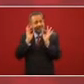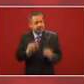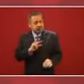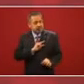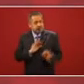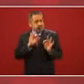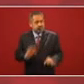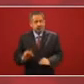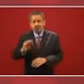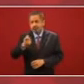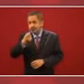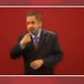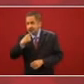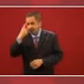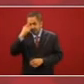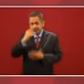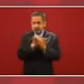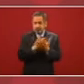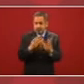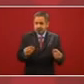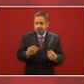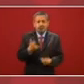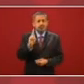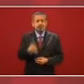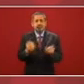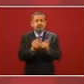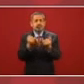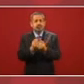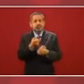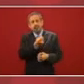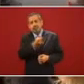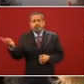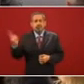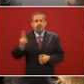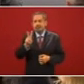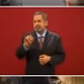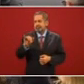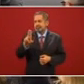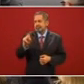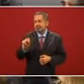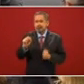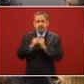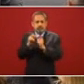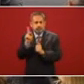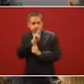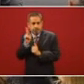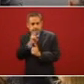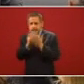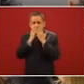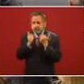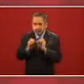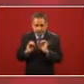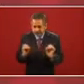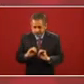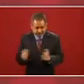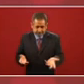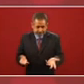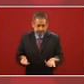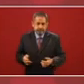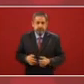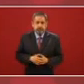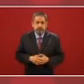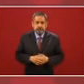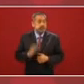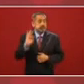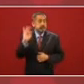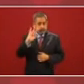el coronavirus, como no lo existe para la gran cantidad de virus respiratorios comunes cada año. Si es